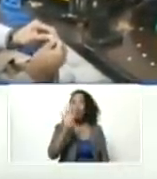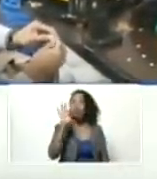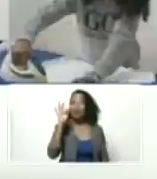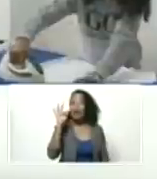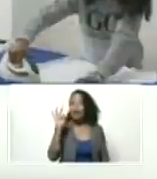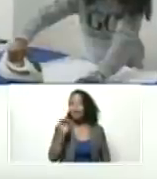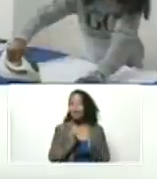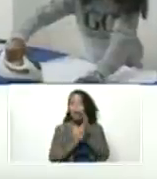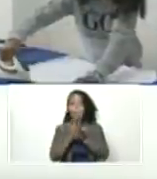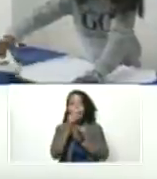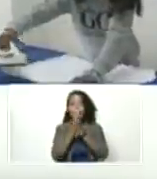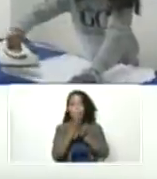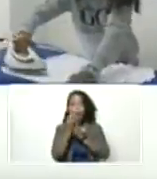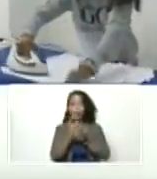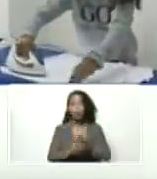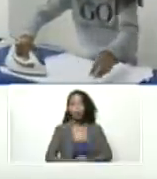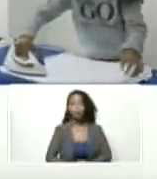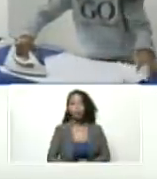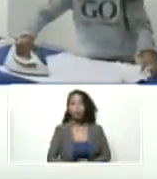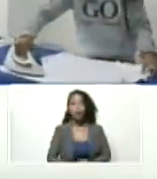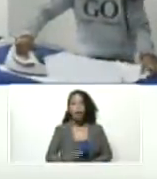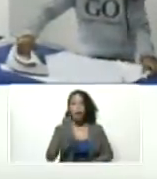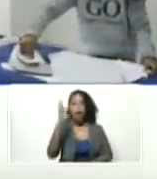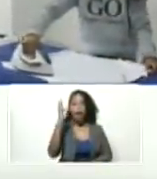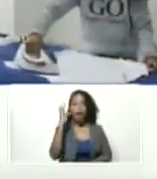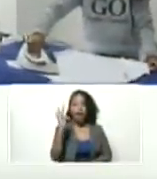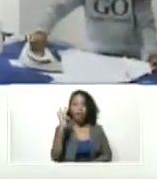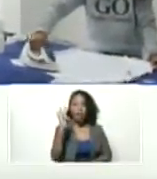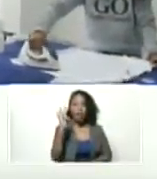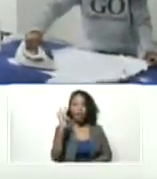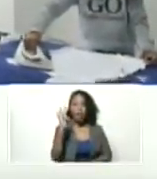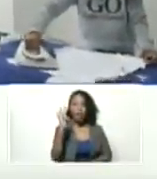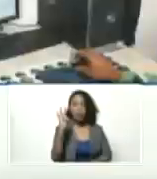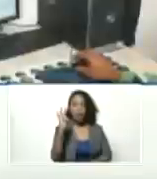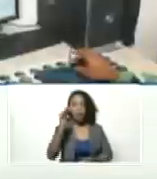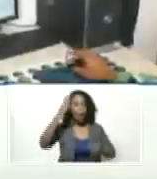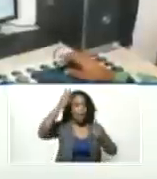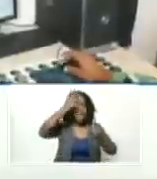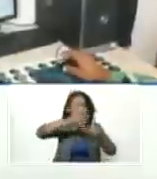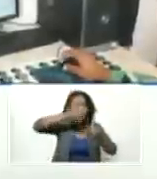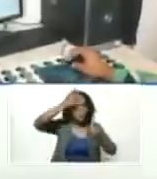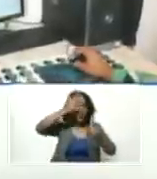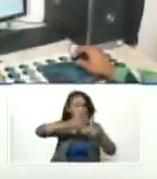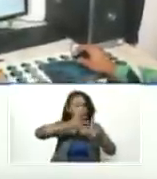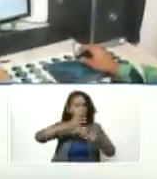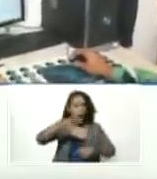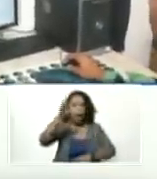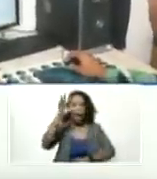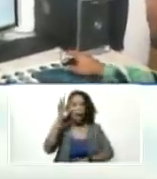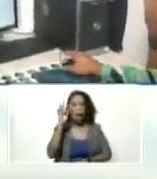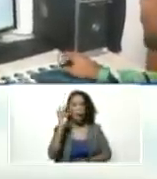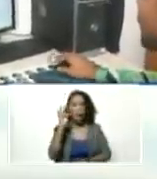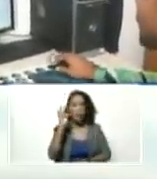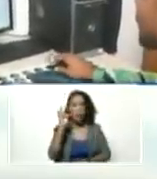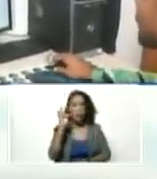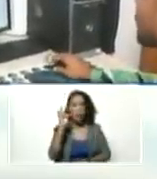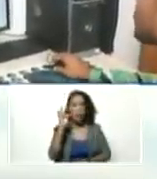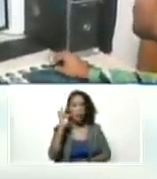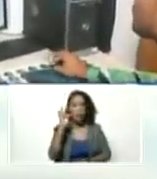del emprendimiento. La F de la formación, la F de